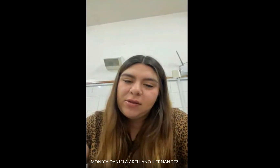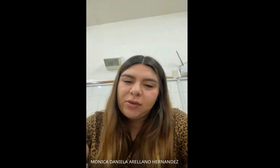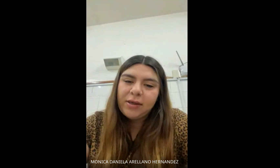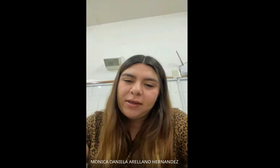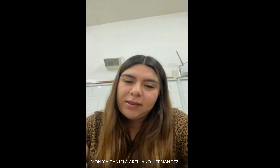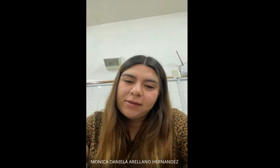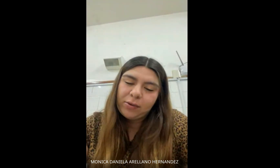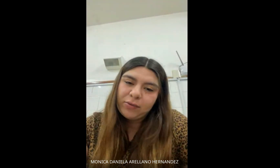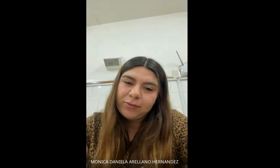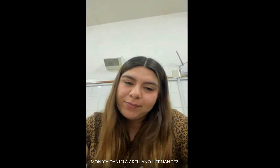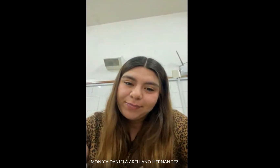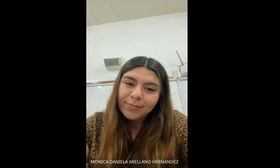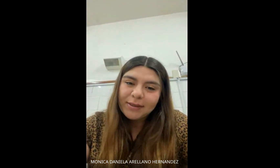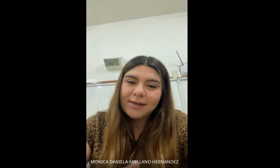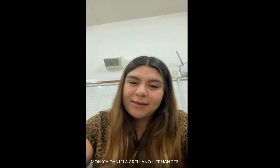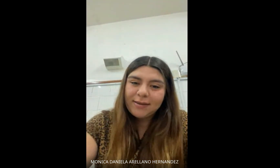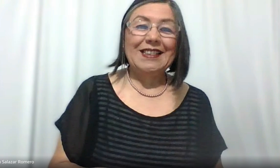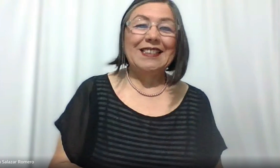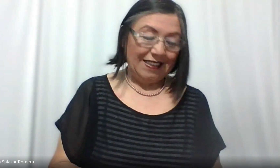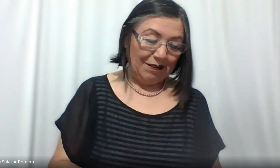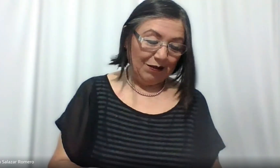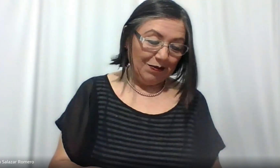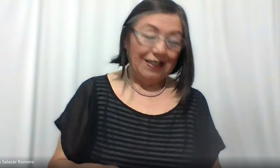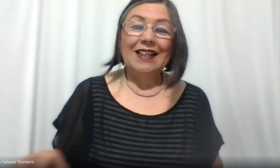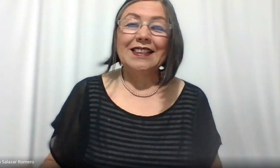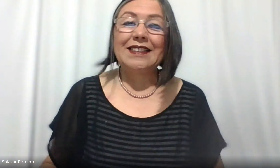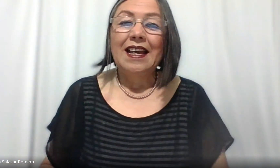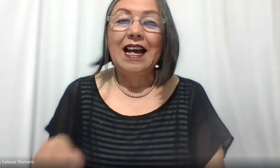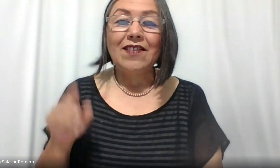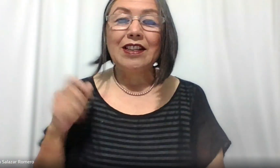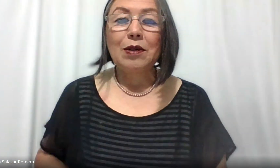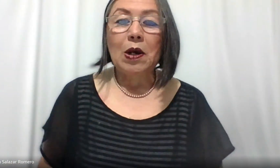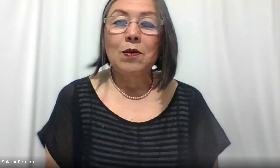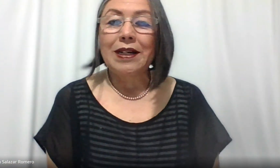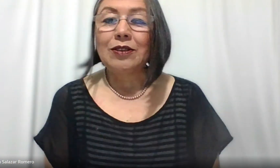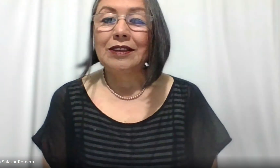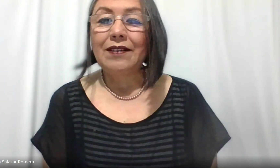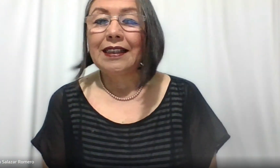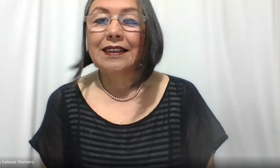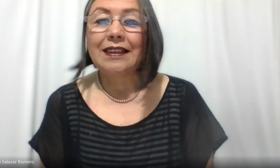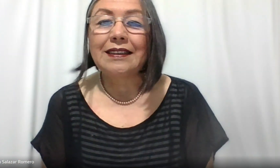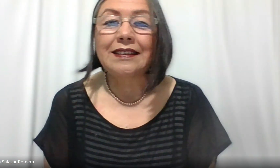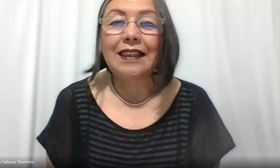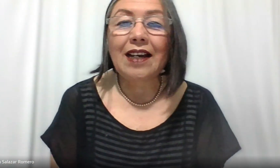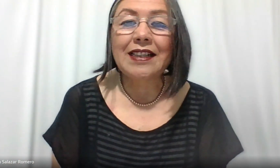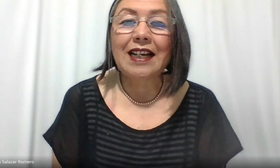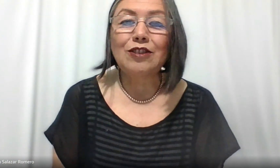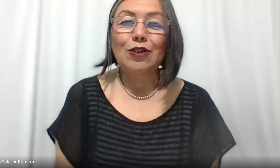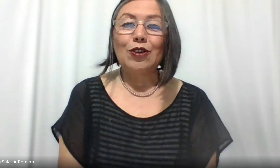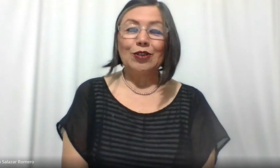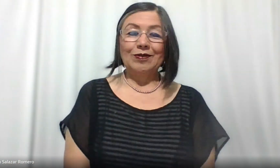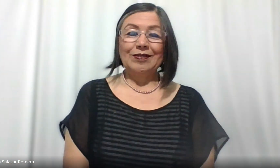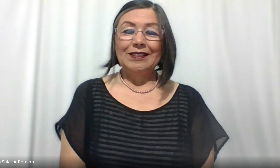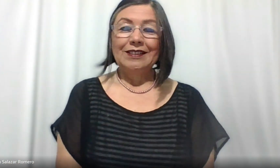mi intención de este curso. Muy bien, Gracias. muchas gracias. Muy bien, gracias. A ver, ahora a un varón, a ver,